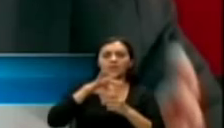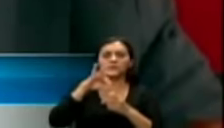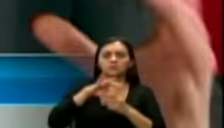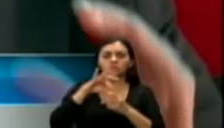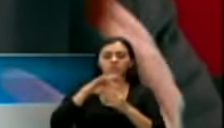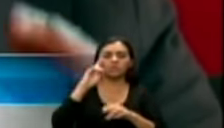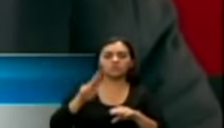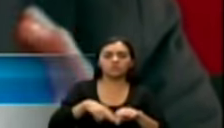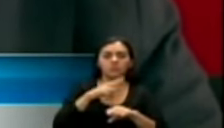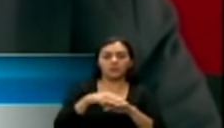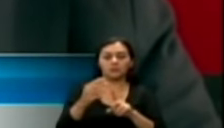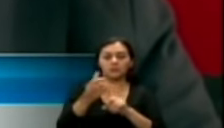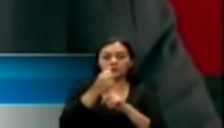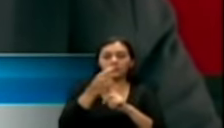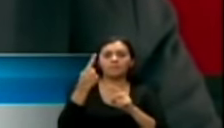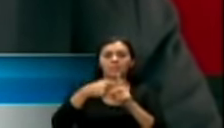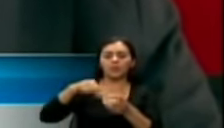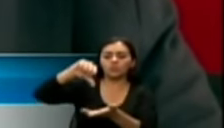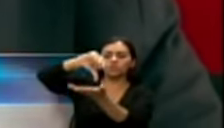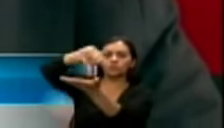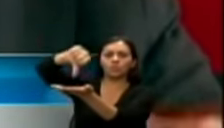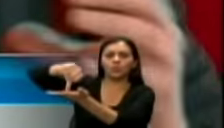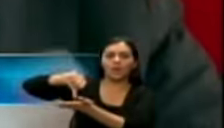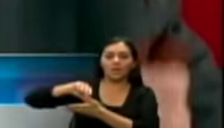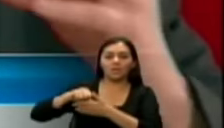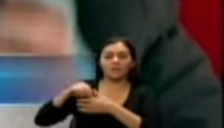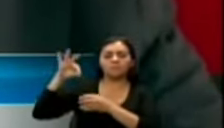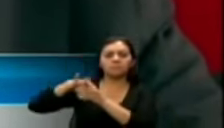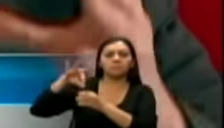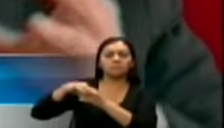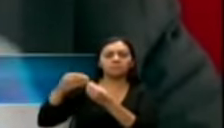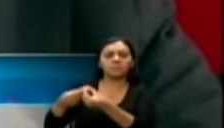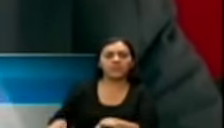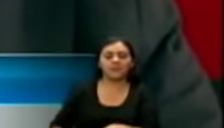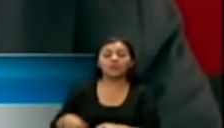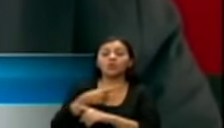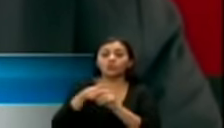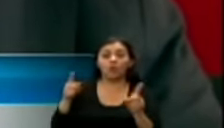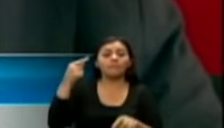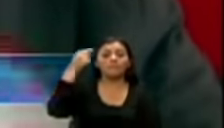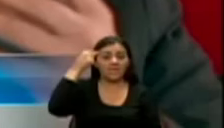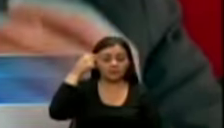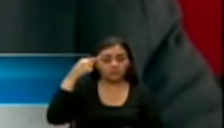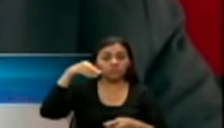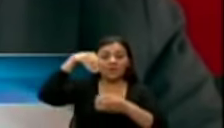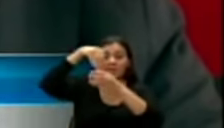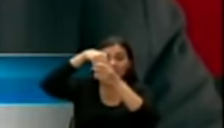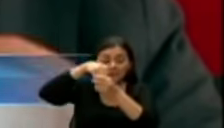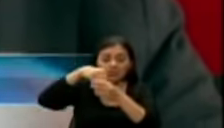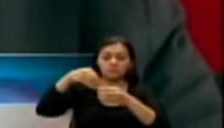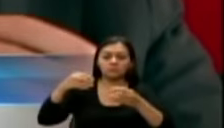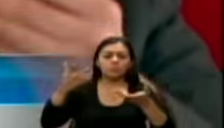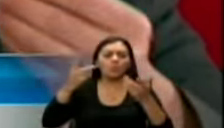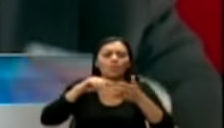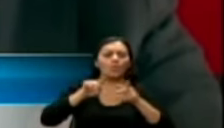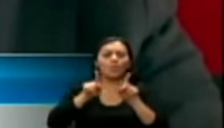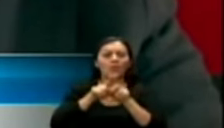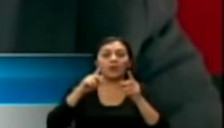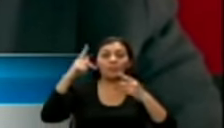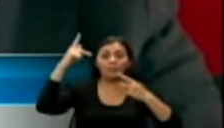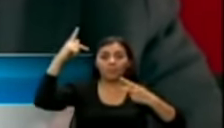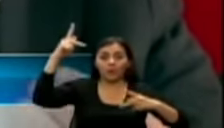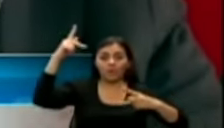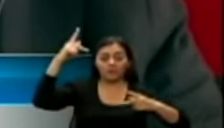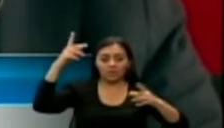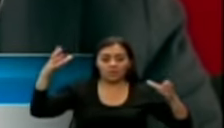nacionales, pero hayan perdido muchas ciudades. Me parece que no hay un debate en los sectores progresistas de lo que representa vivir en las